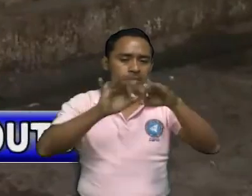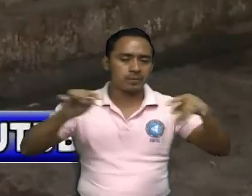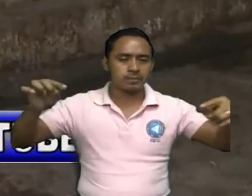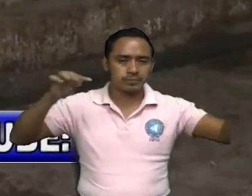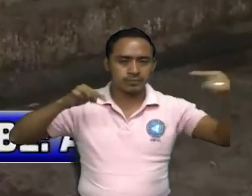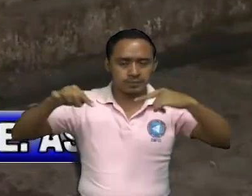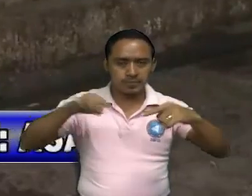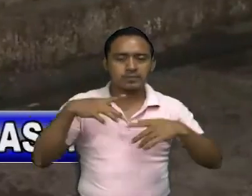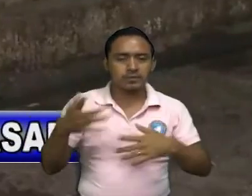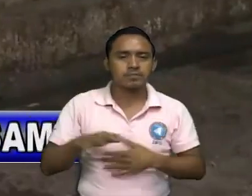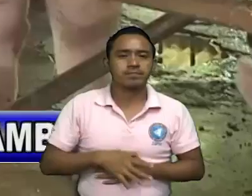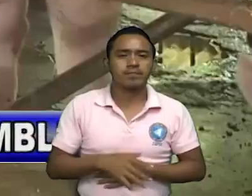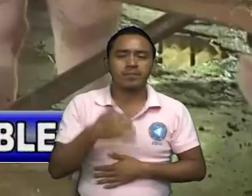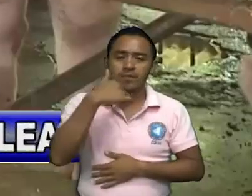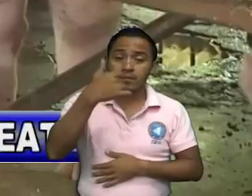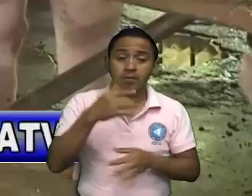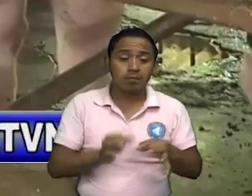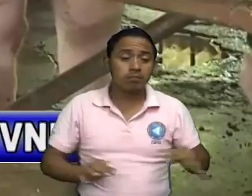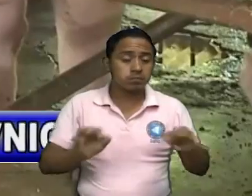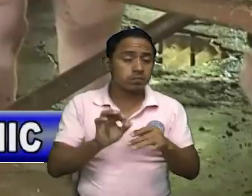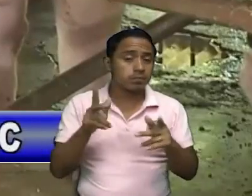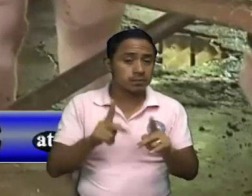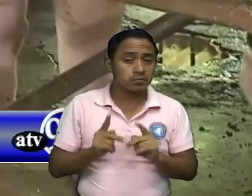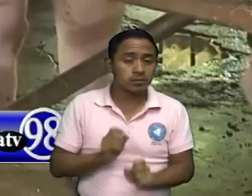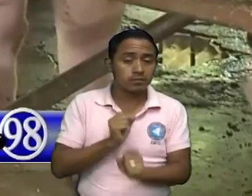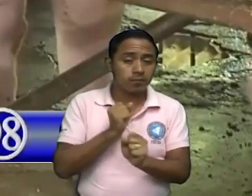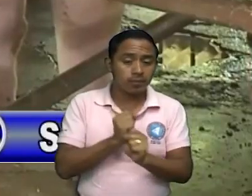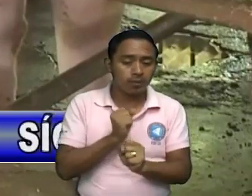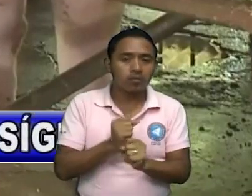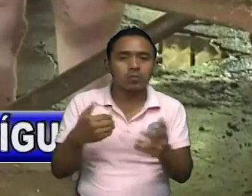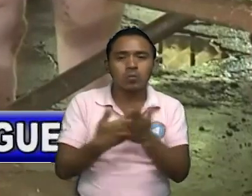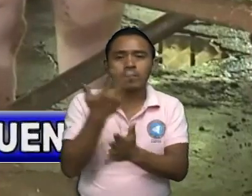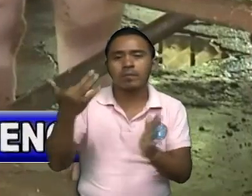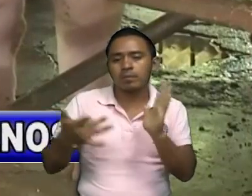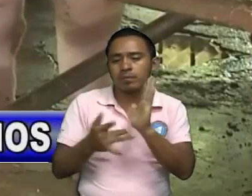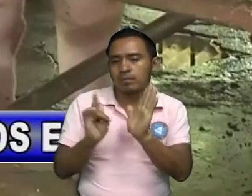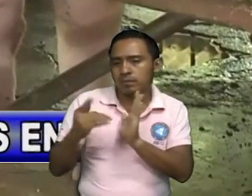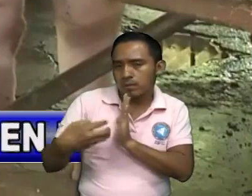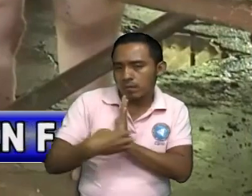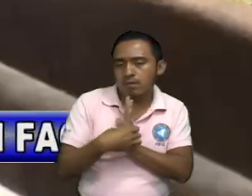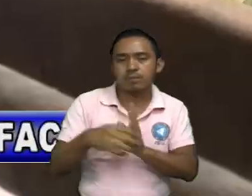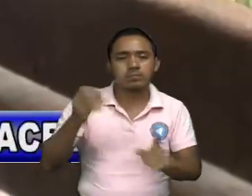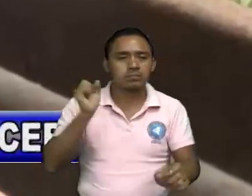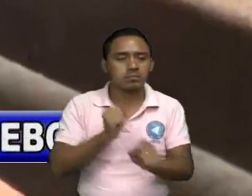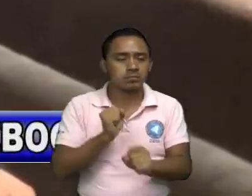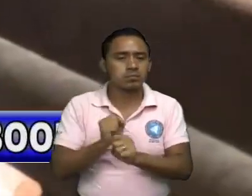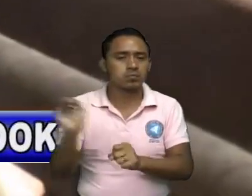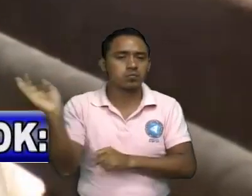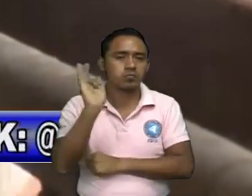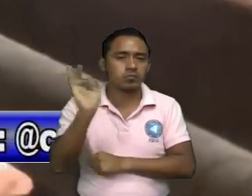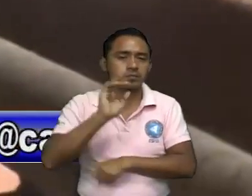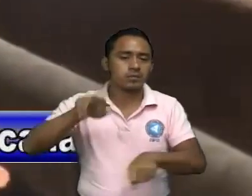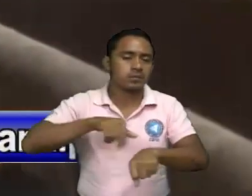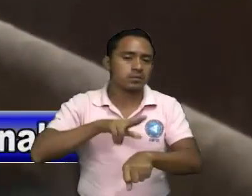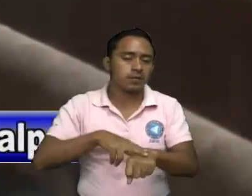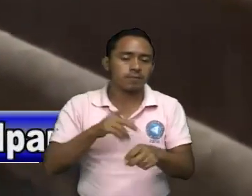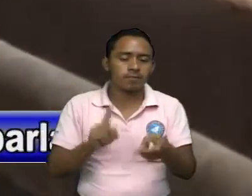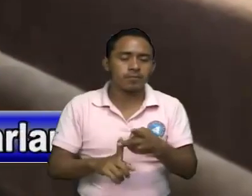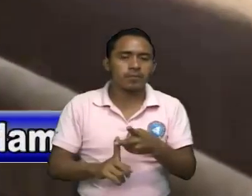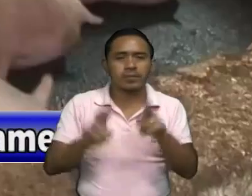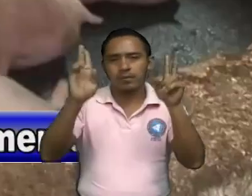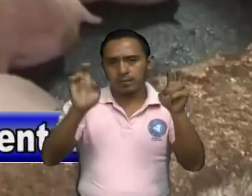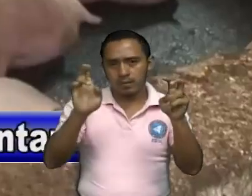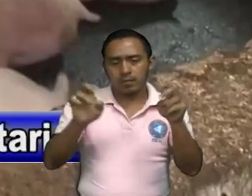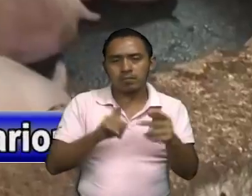Al respecto, es necesario que los productores se capaciten sobre las nuevas tecnologías que se utilizan a nivel internacional, temáticas que